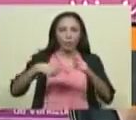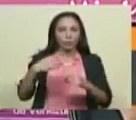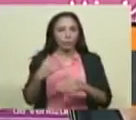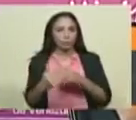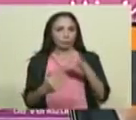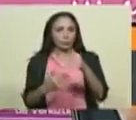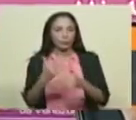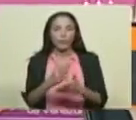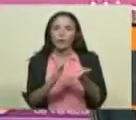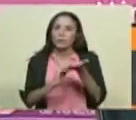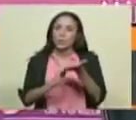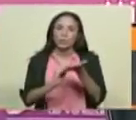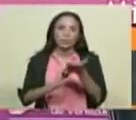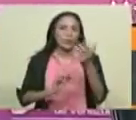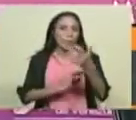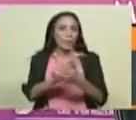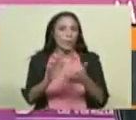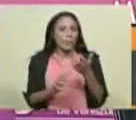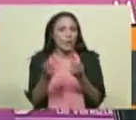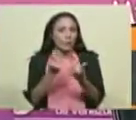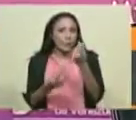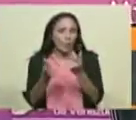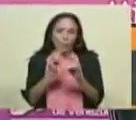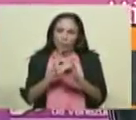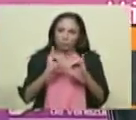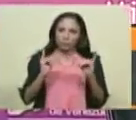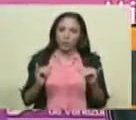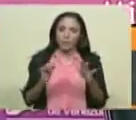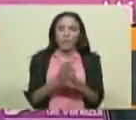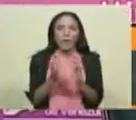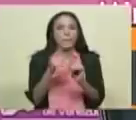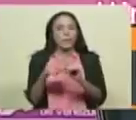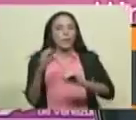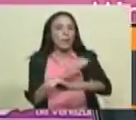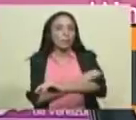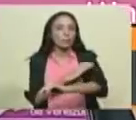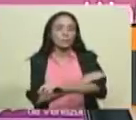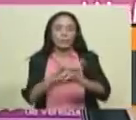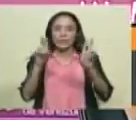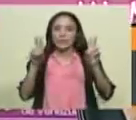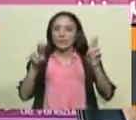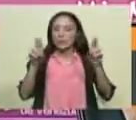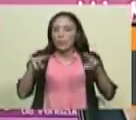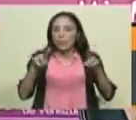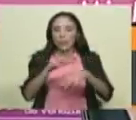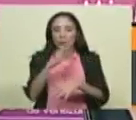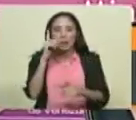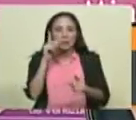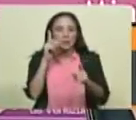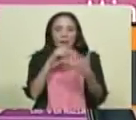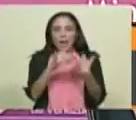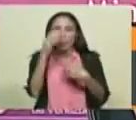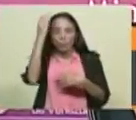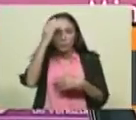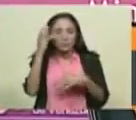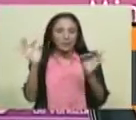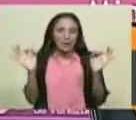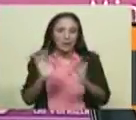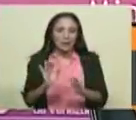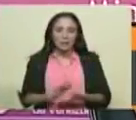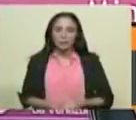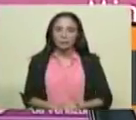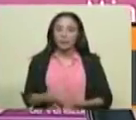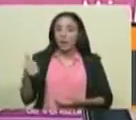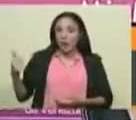atenuar la guerra económica. Y es lo que la derecha no entiende ni va a entender. No va a entender ninguno de ellos, de la